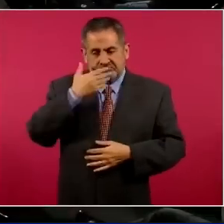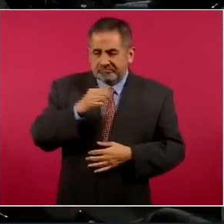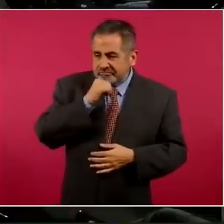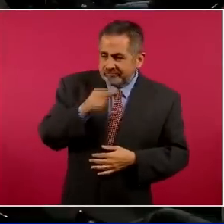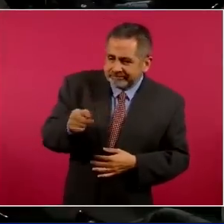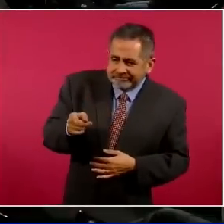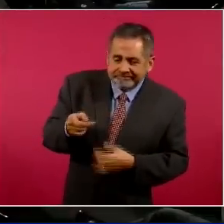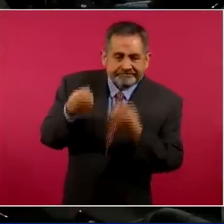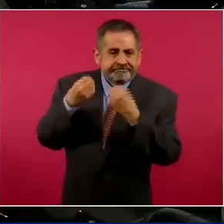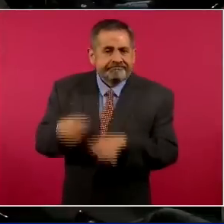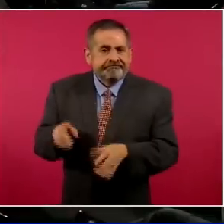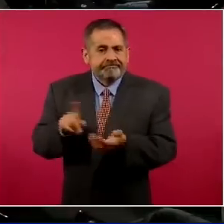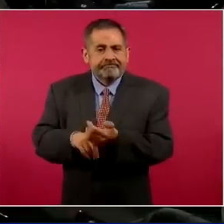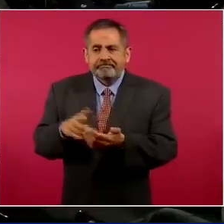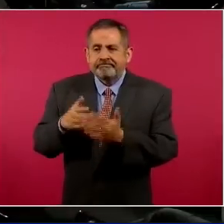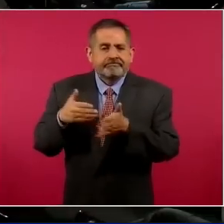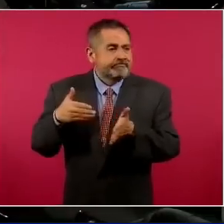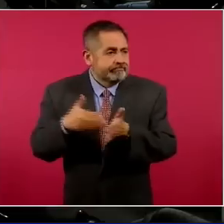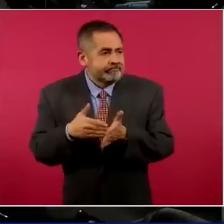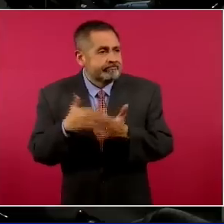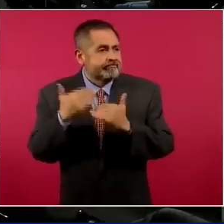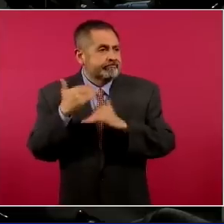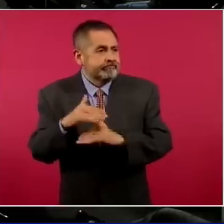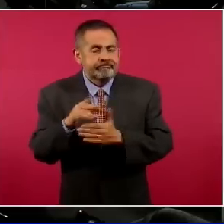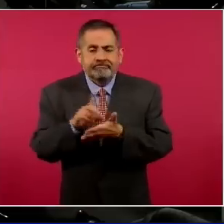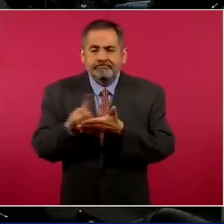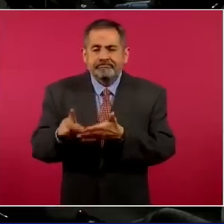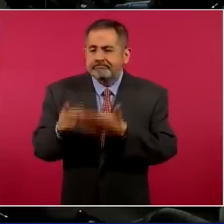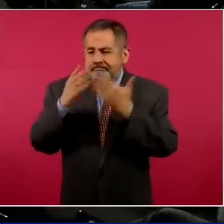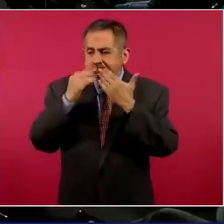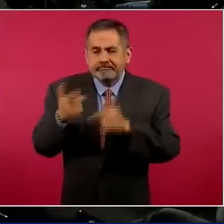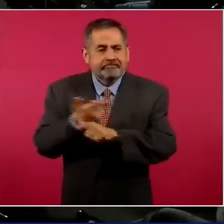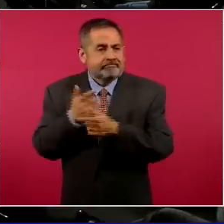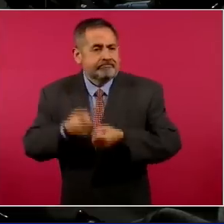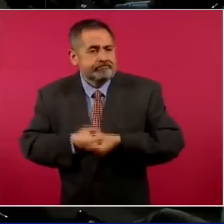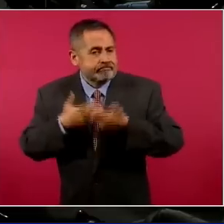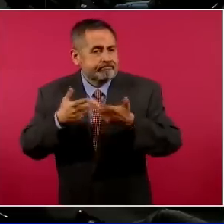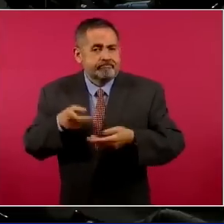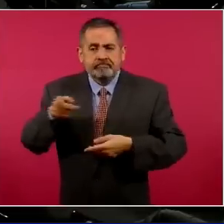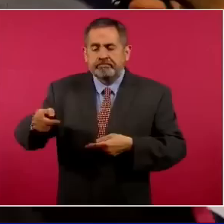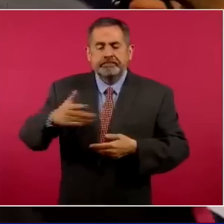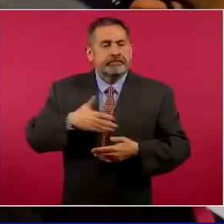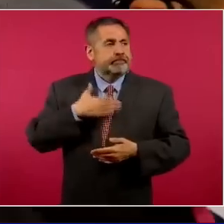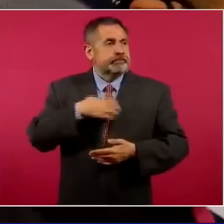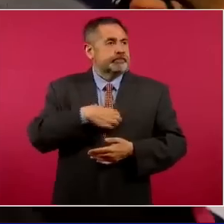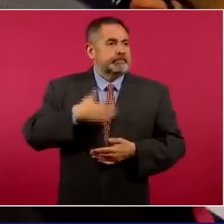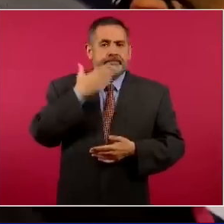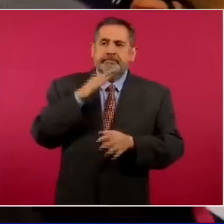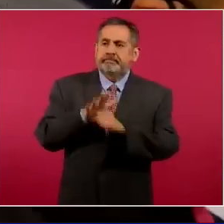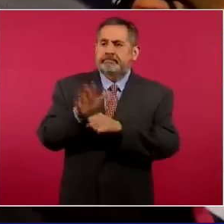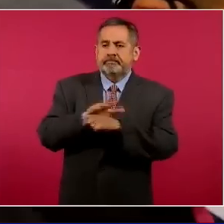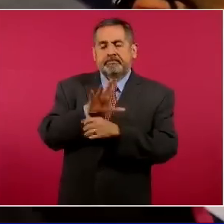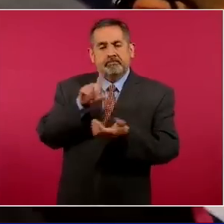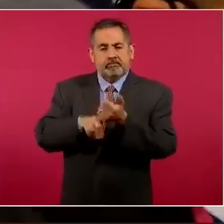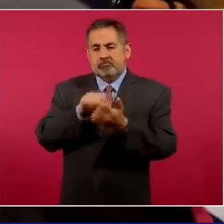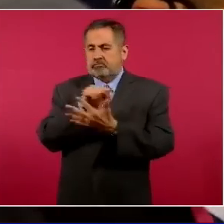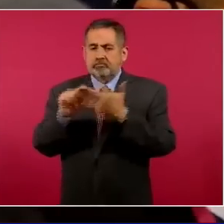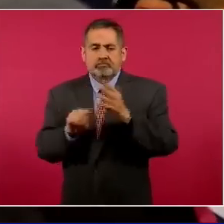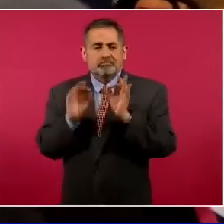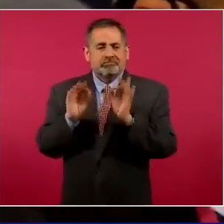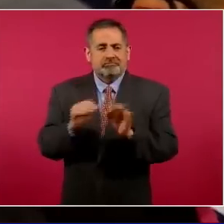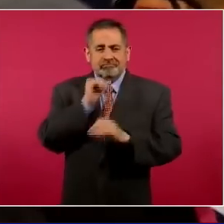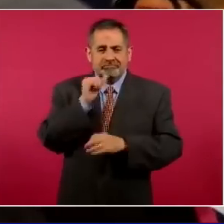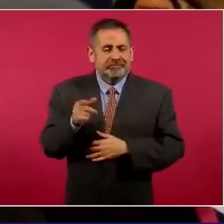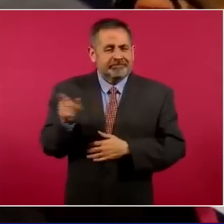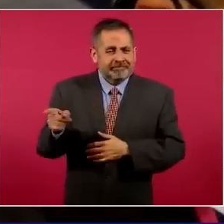personas, limitan sus derechos y libertades fundamentales e impiden la satisfacción de sus necesidades e imposibilitan su